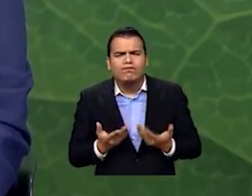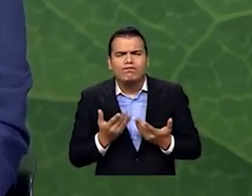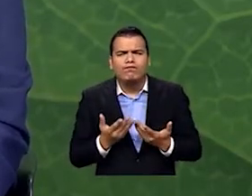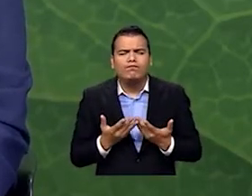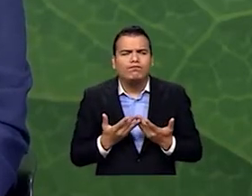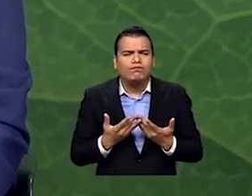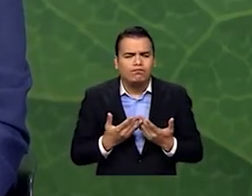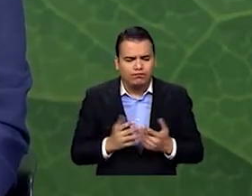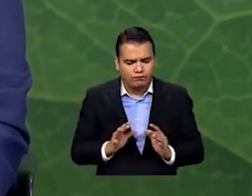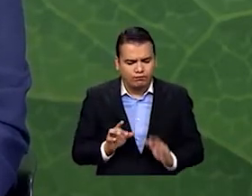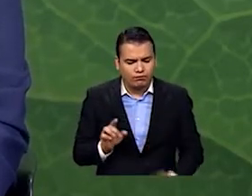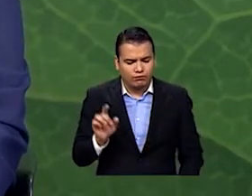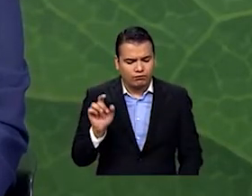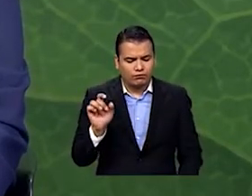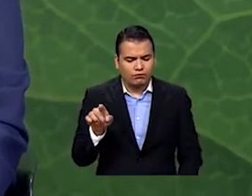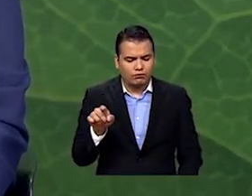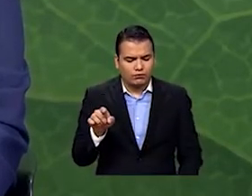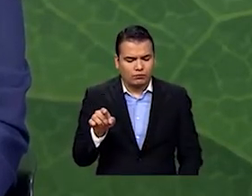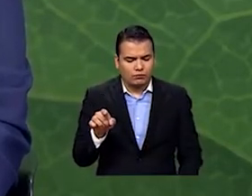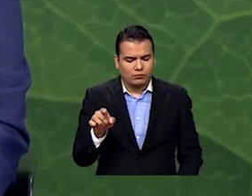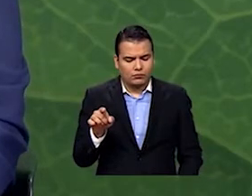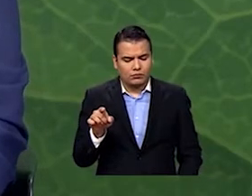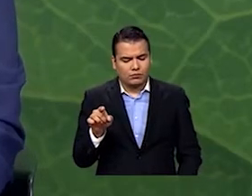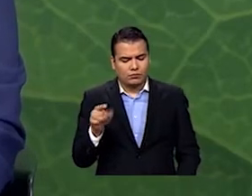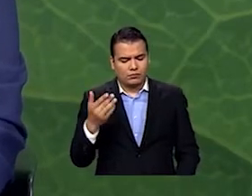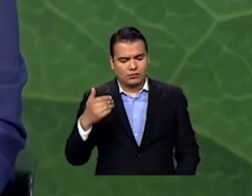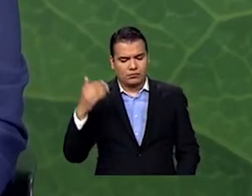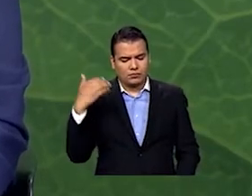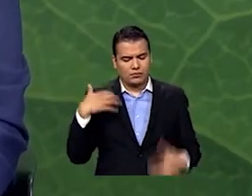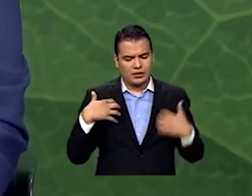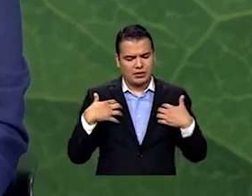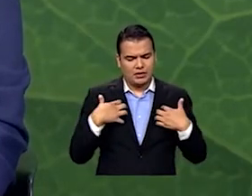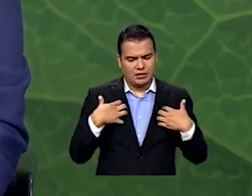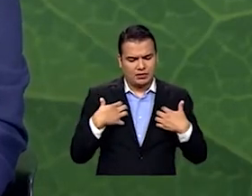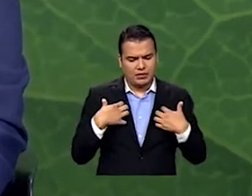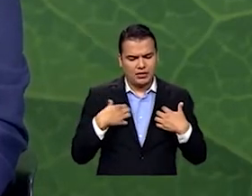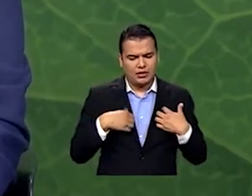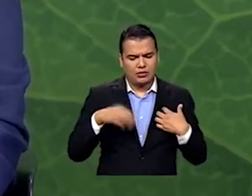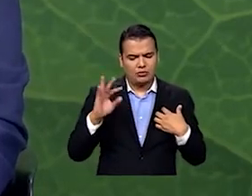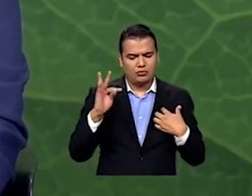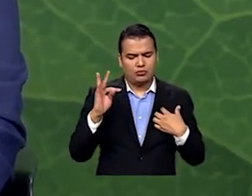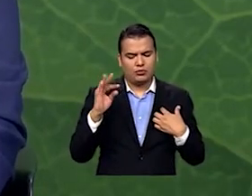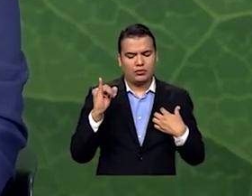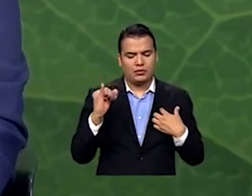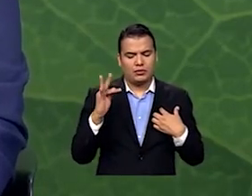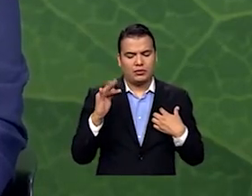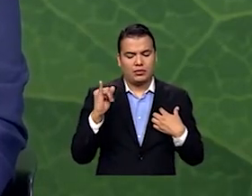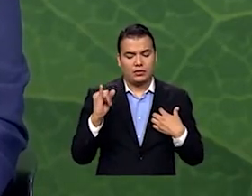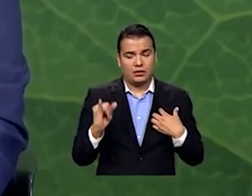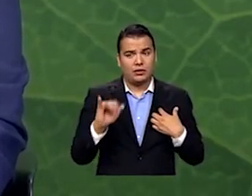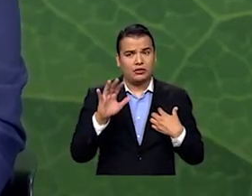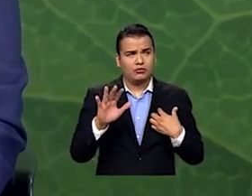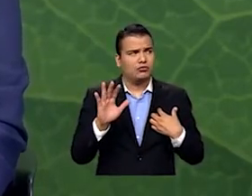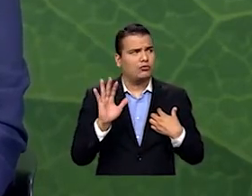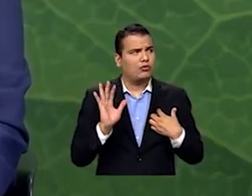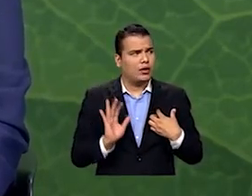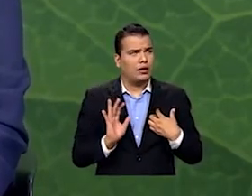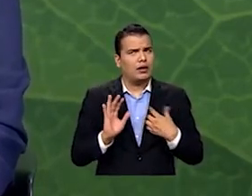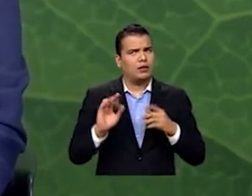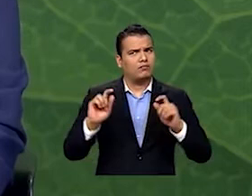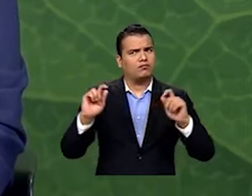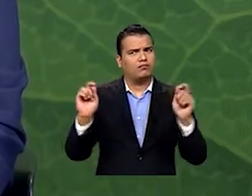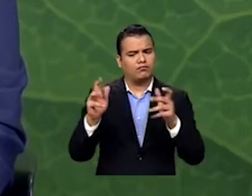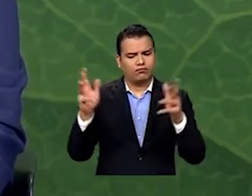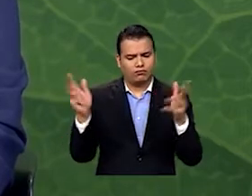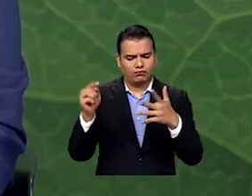experiencias. Una pequeña titichocuana rescatada por un soldado quien halló a la mamá de la pequeña primate muerta y un tucán